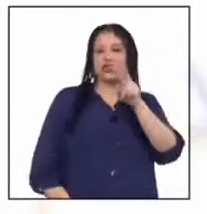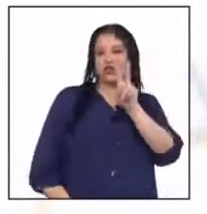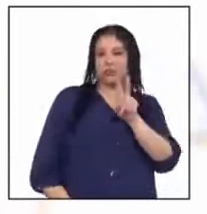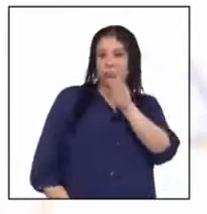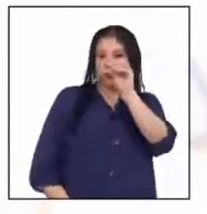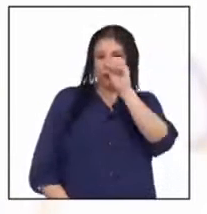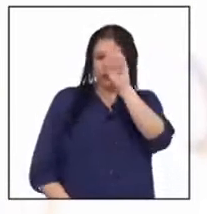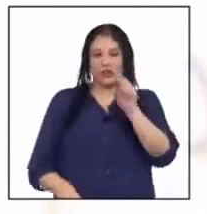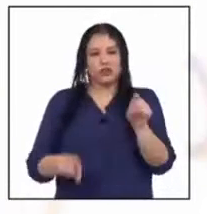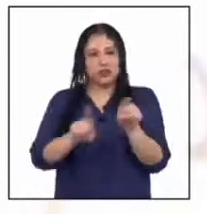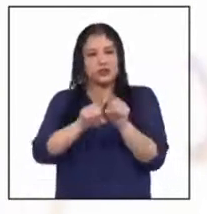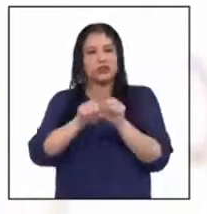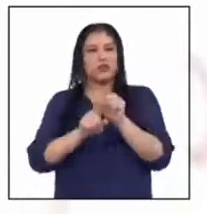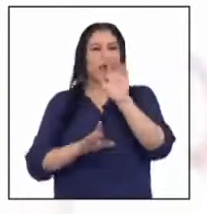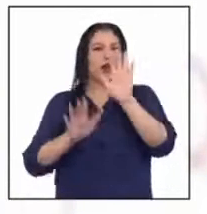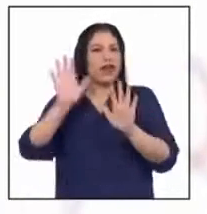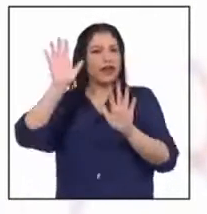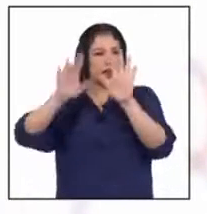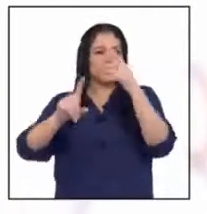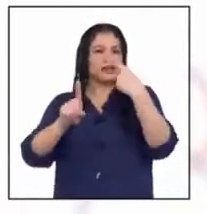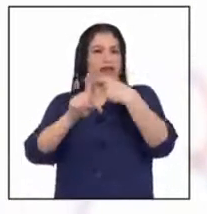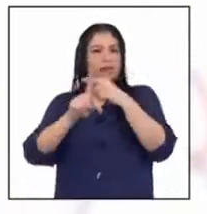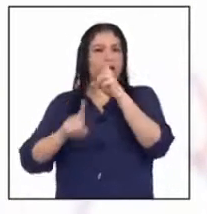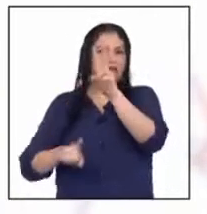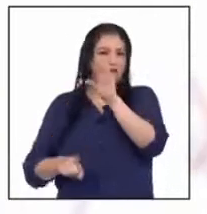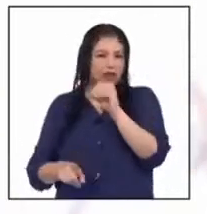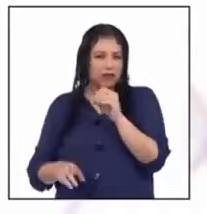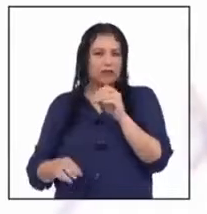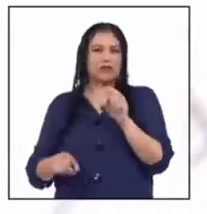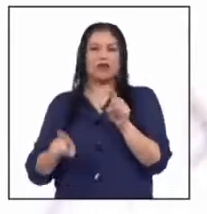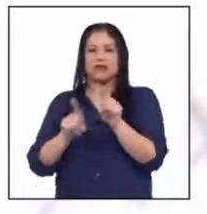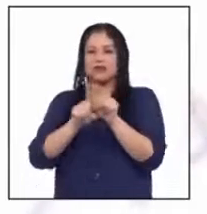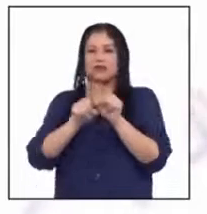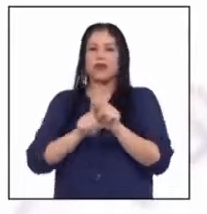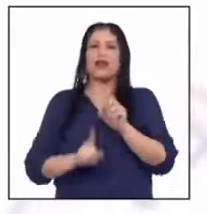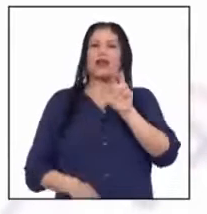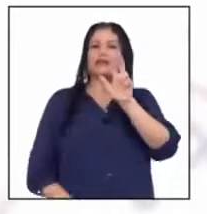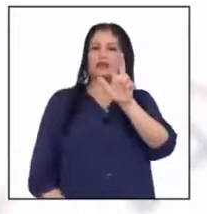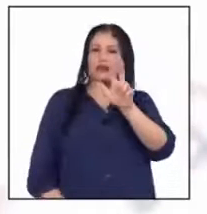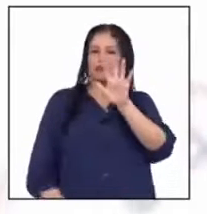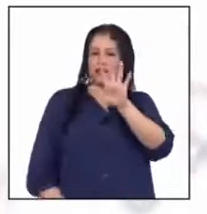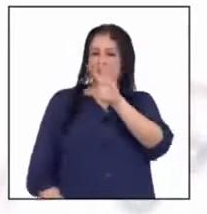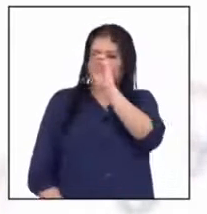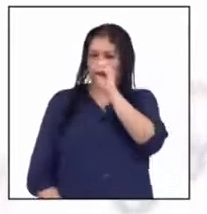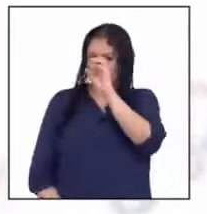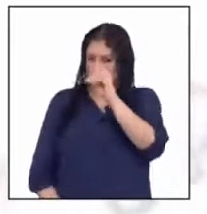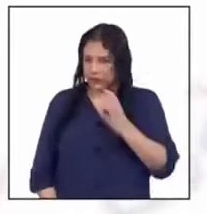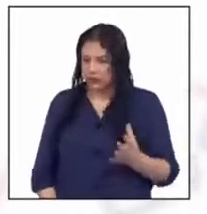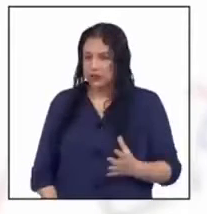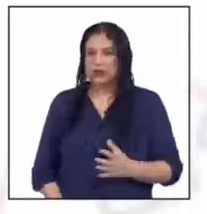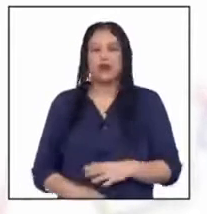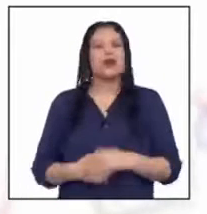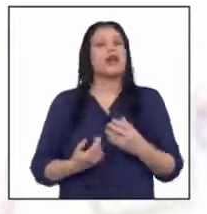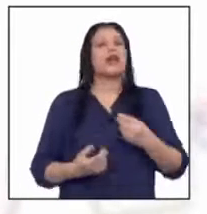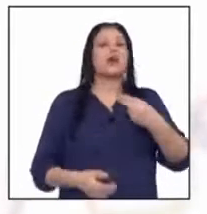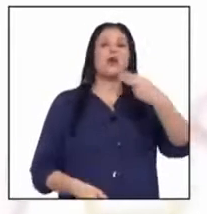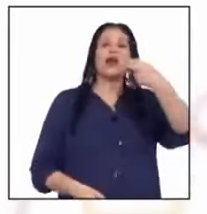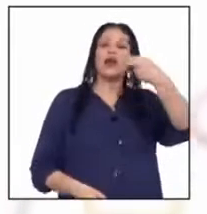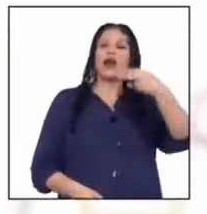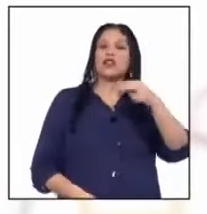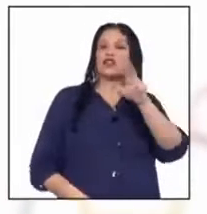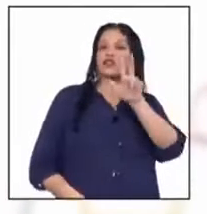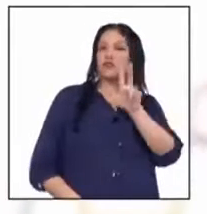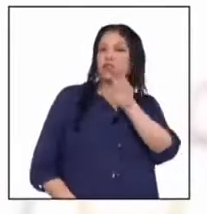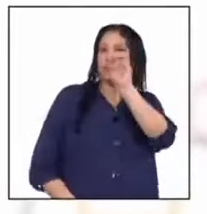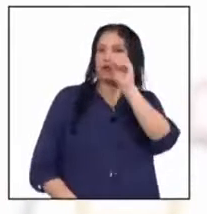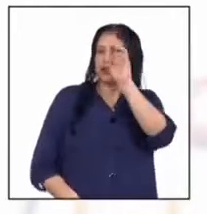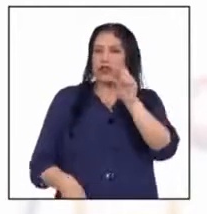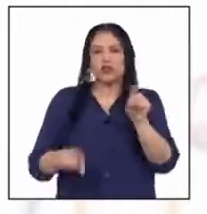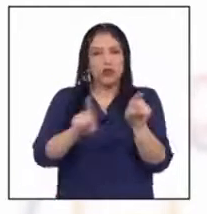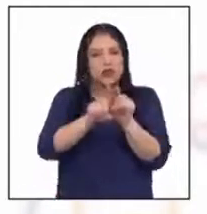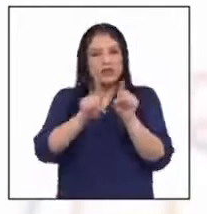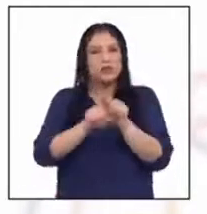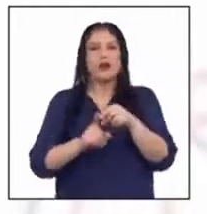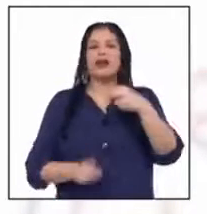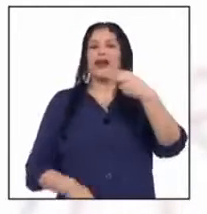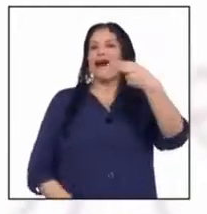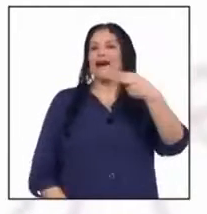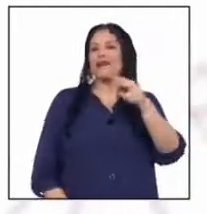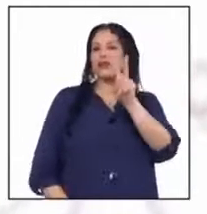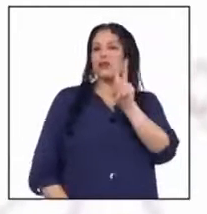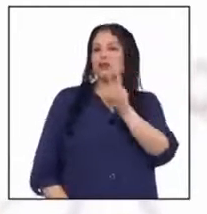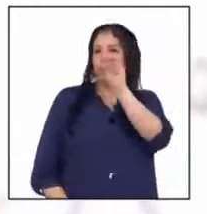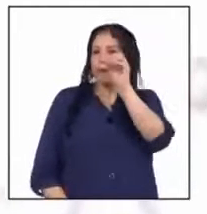a 15% más 20% igual a 35%. H sub 3% es igual a H